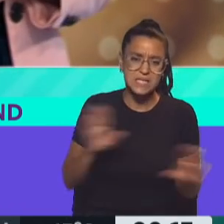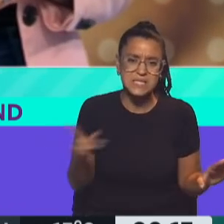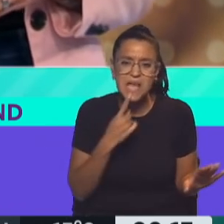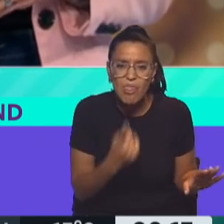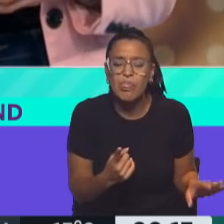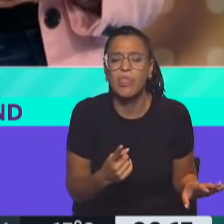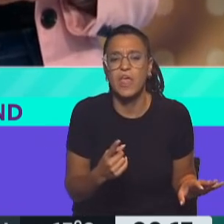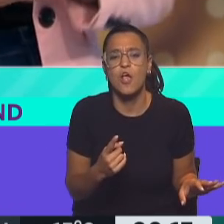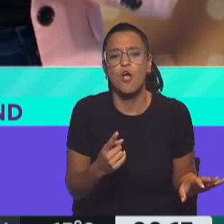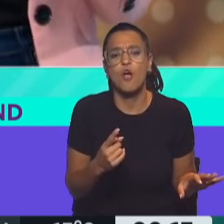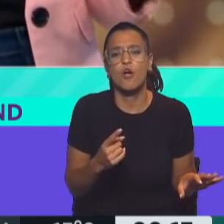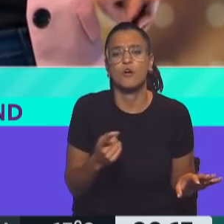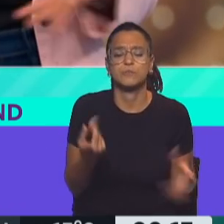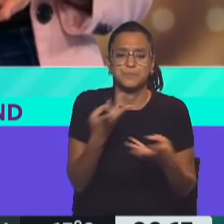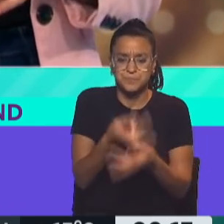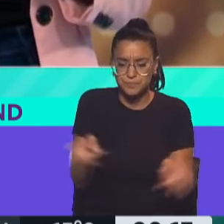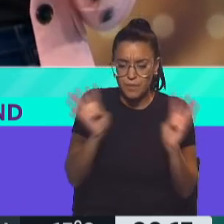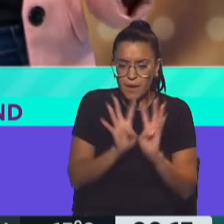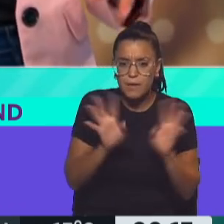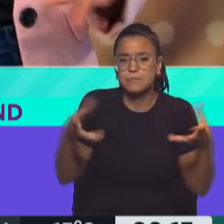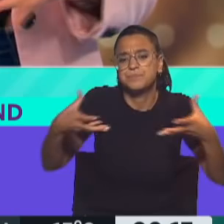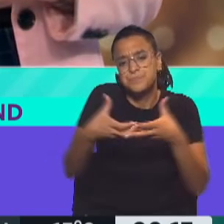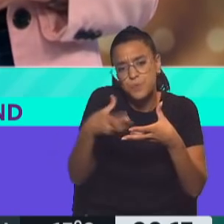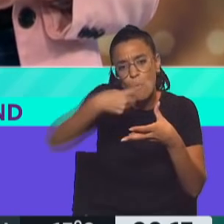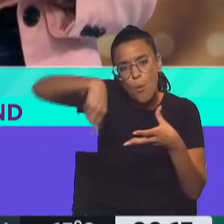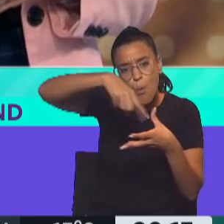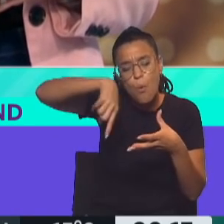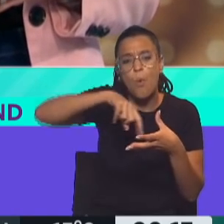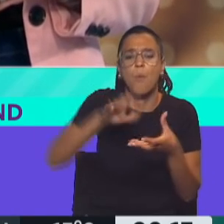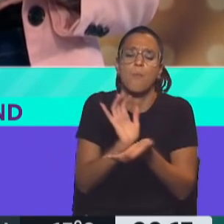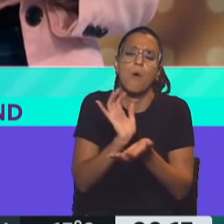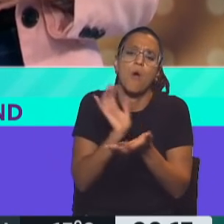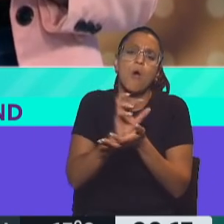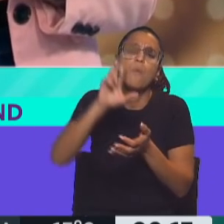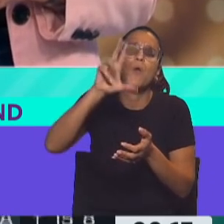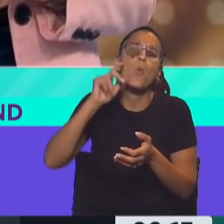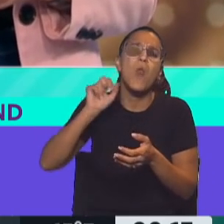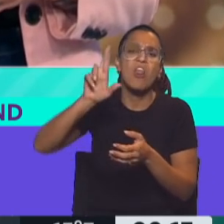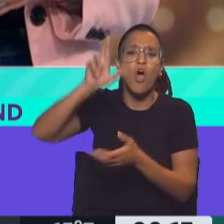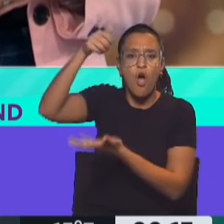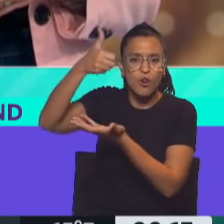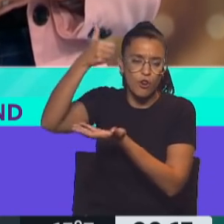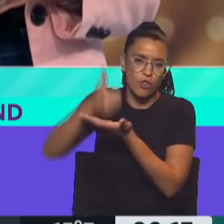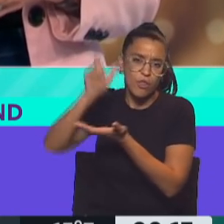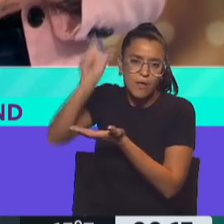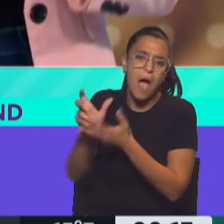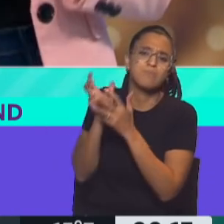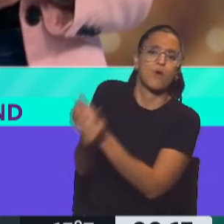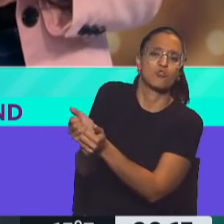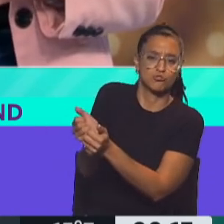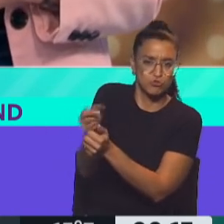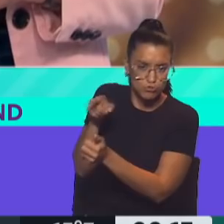esta cámara o este frente que reúne a los procuradores de todo el país apoyando a julio conté gran